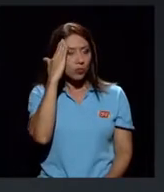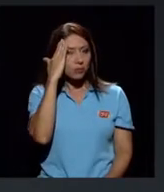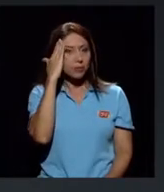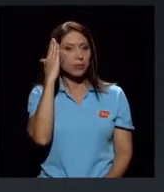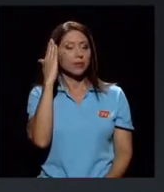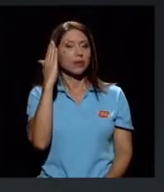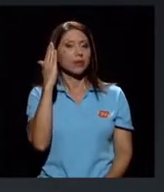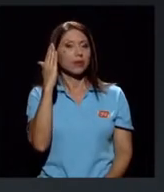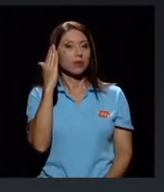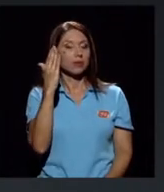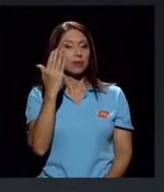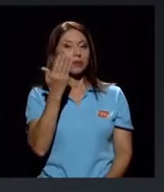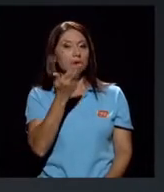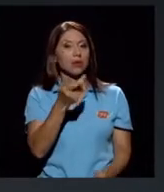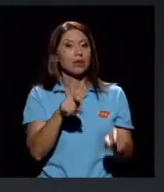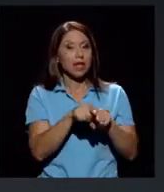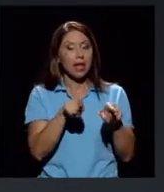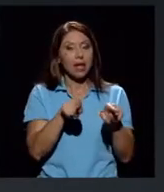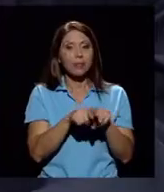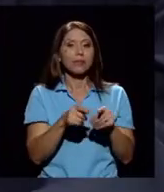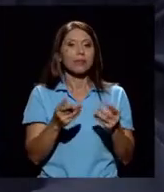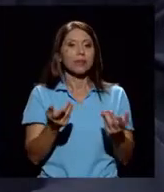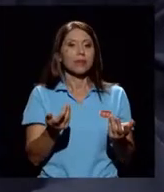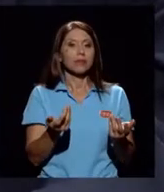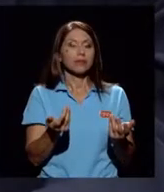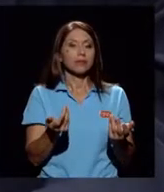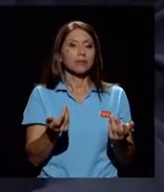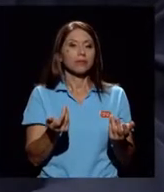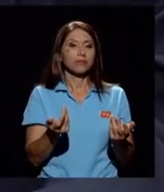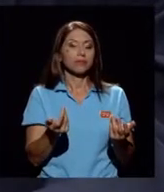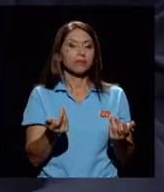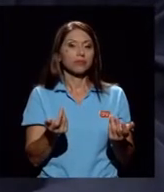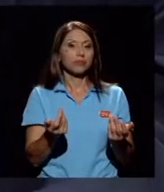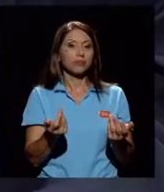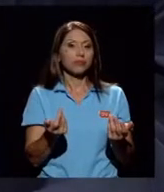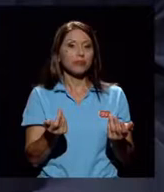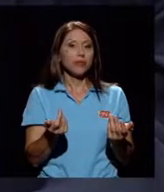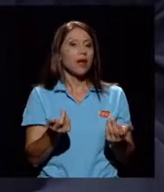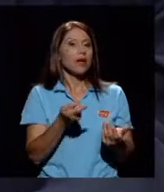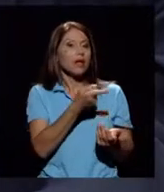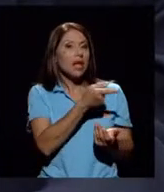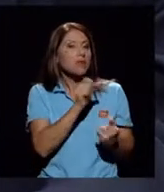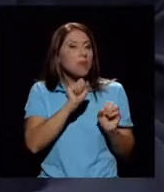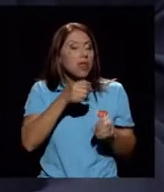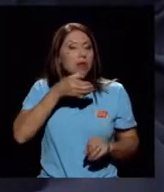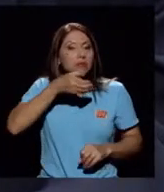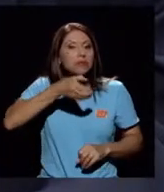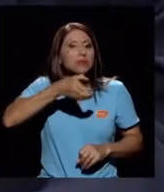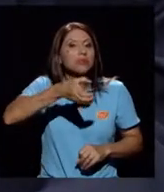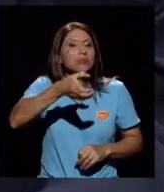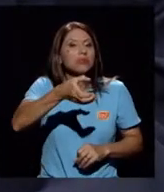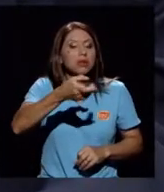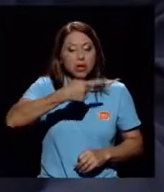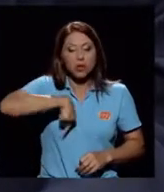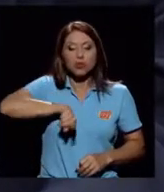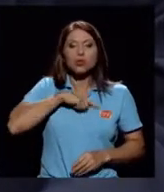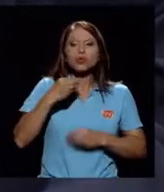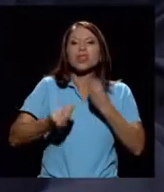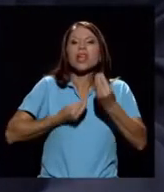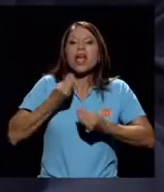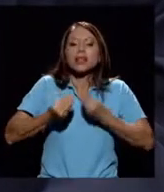de don francisco también un poco llevarlo a que nos sugiera qué hacer con este país